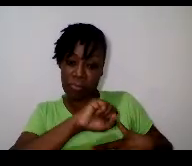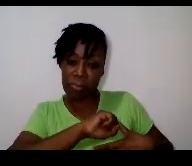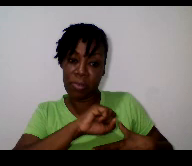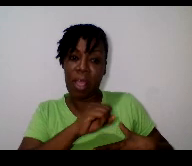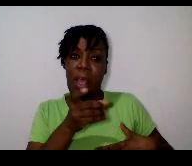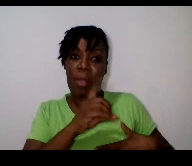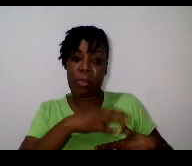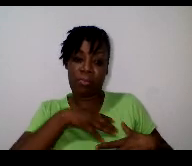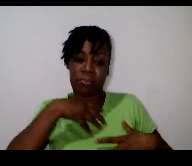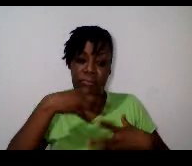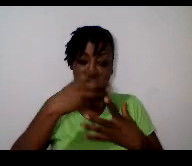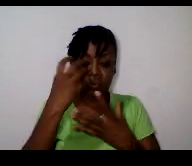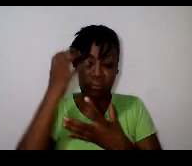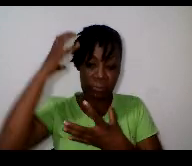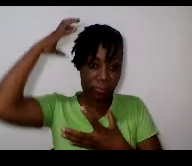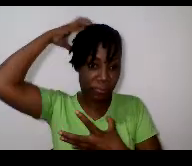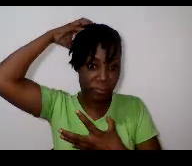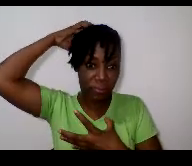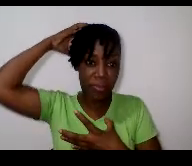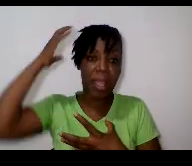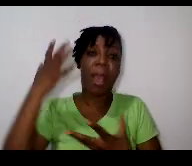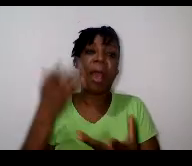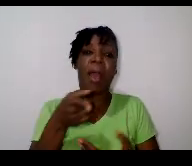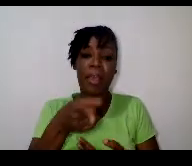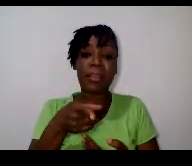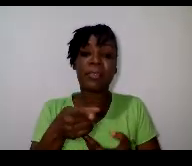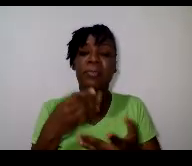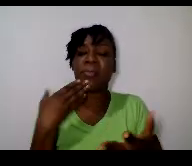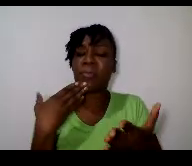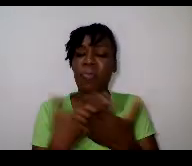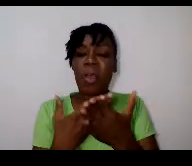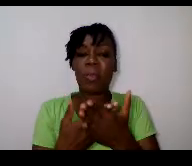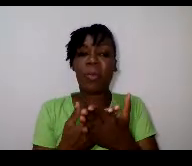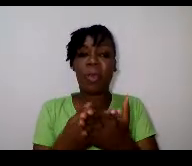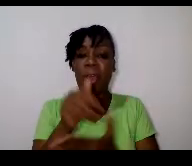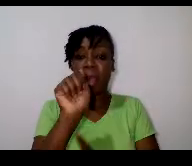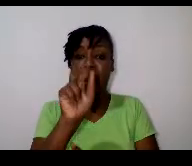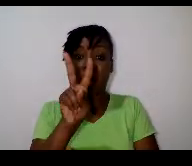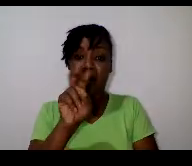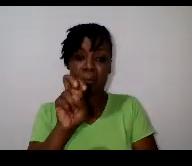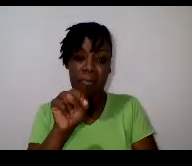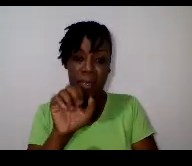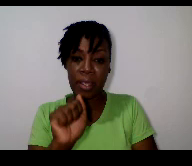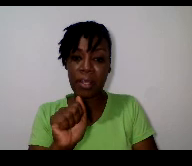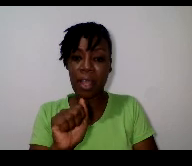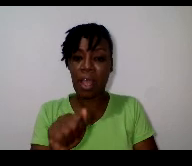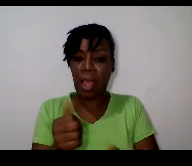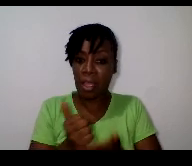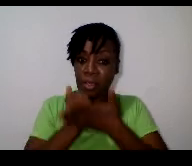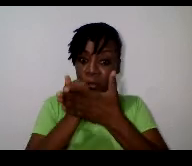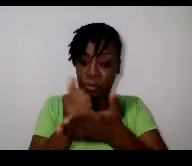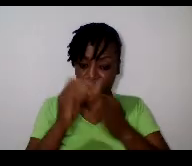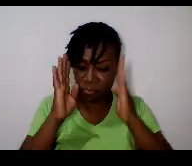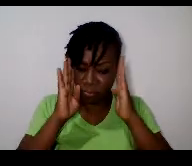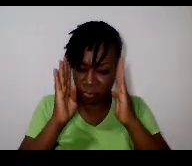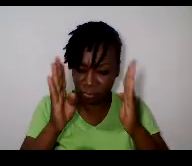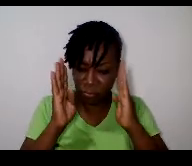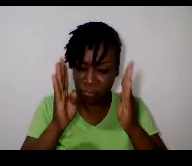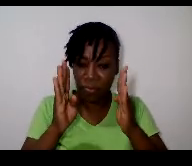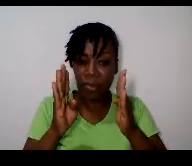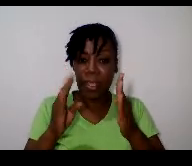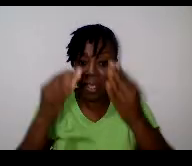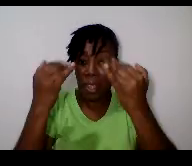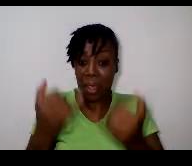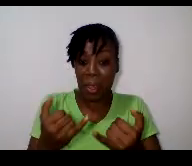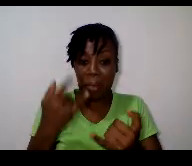que sea así, pero por otro lado la avena permite que uno se concentre más y que tenga un estado de ánimo más positivo. Ahora